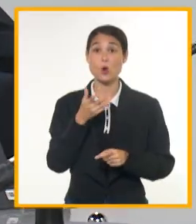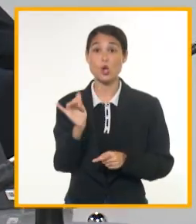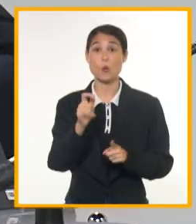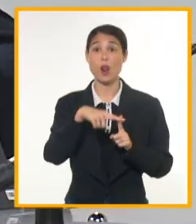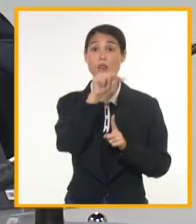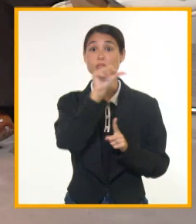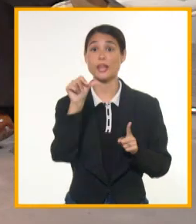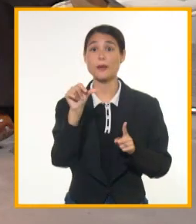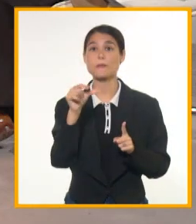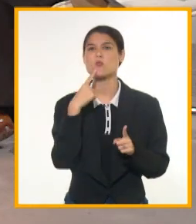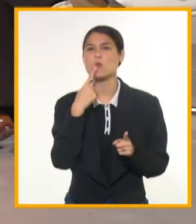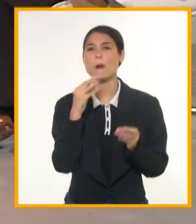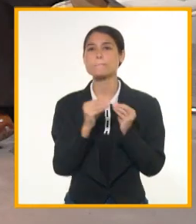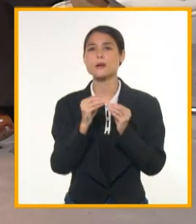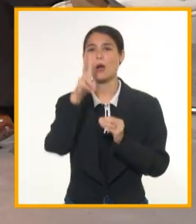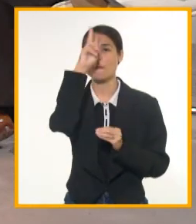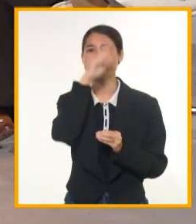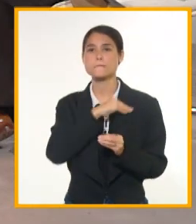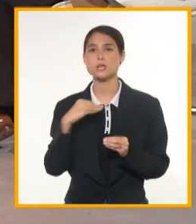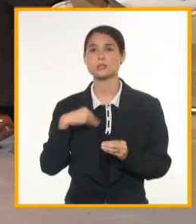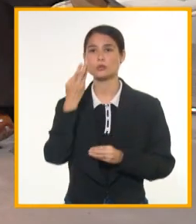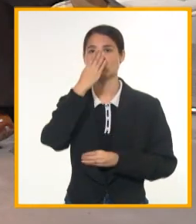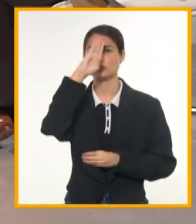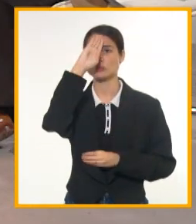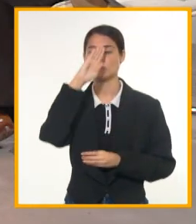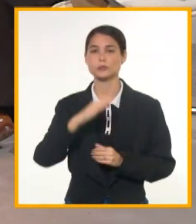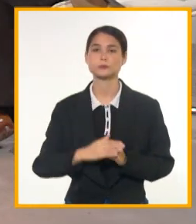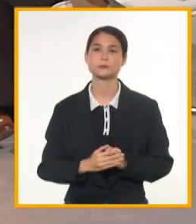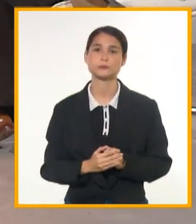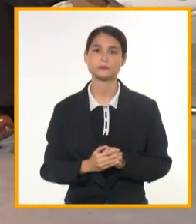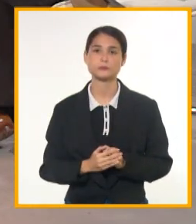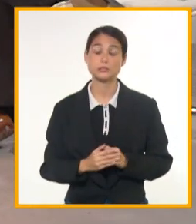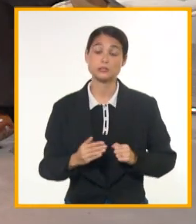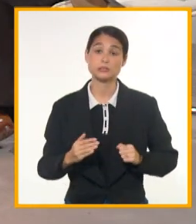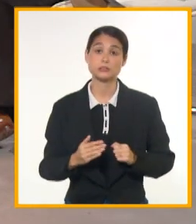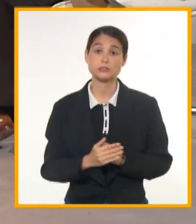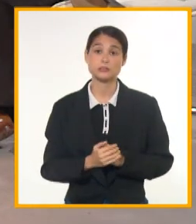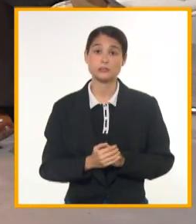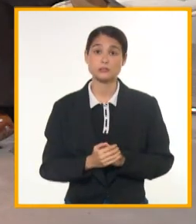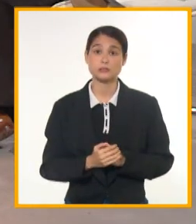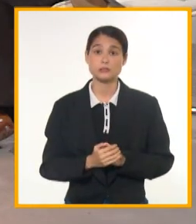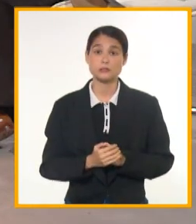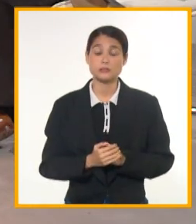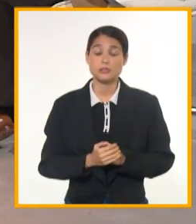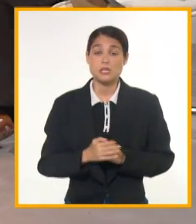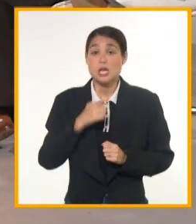¿no? Es el fragmento, quizás el único, yo creo, Oliver, fíjate, que ha